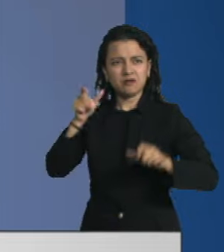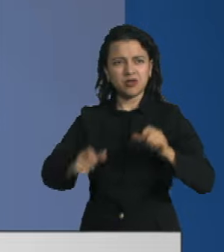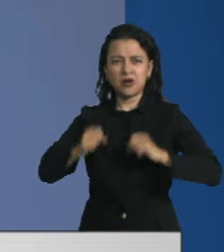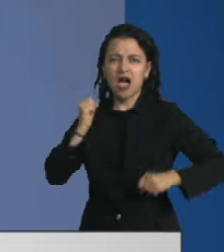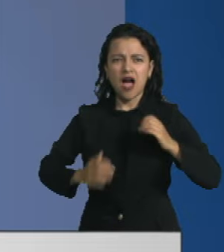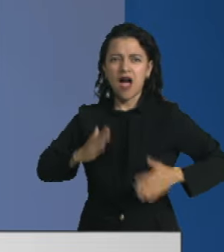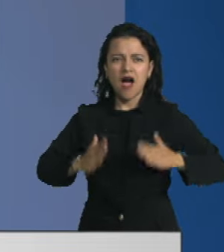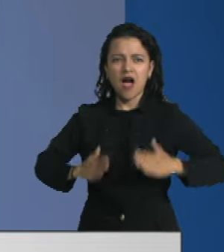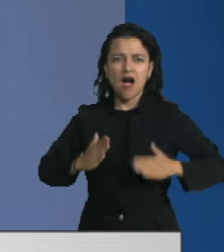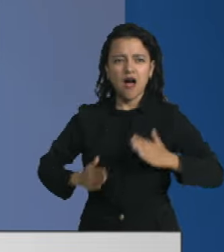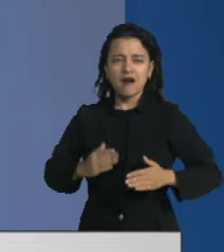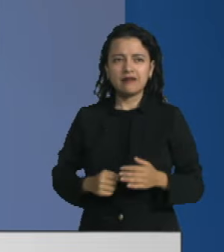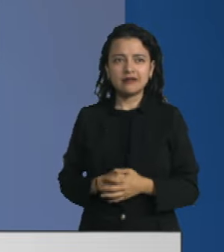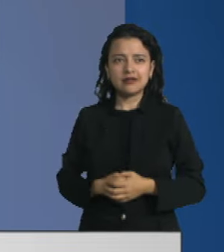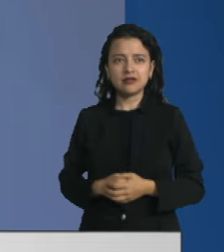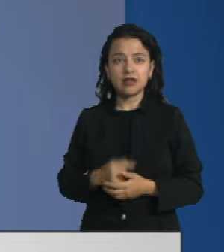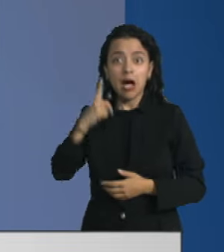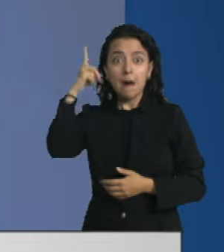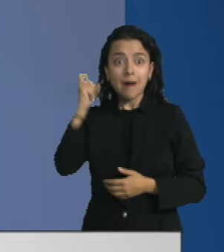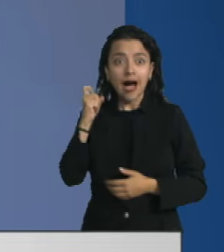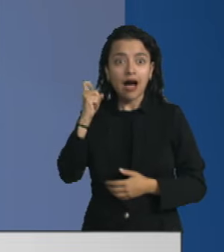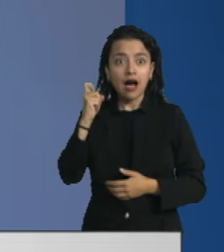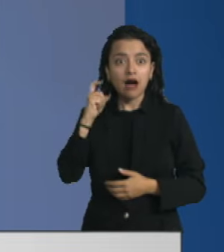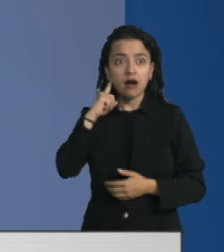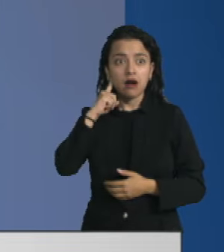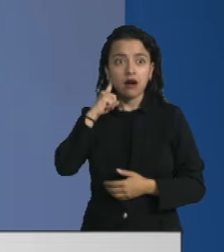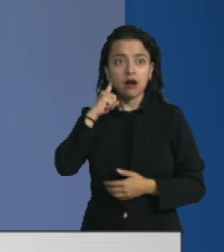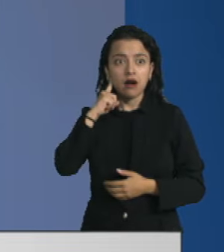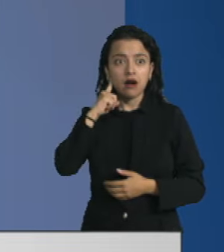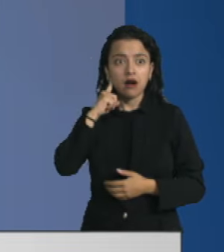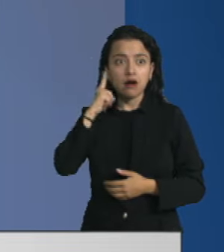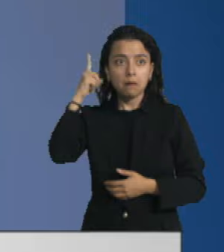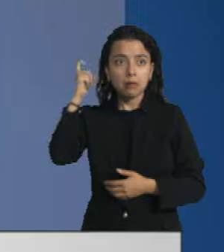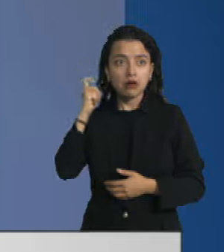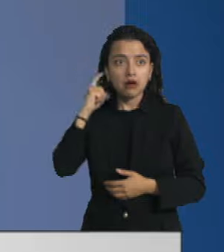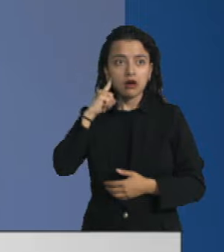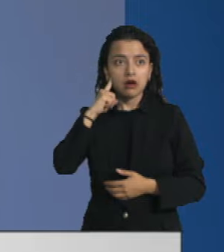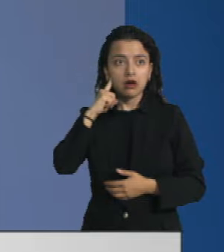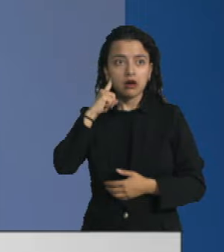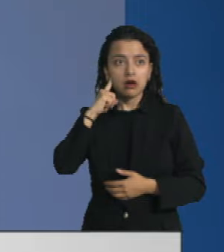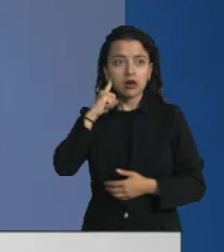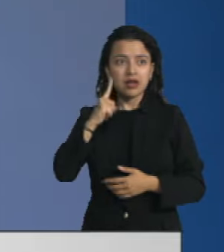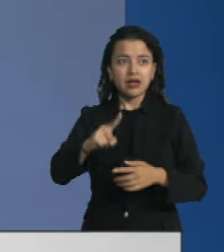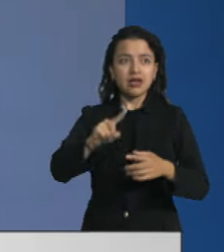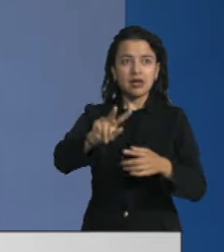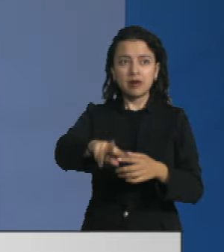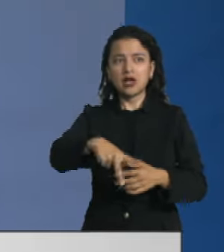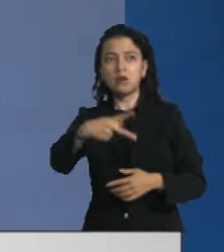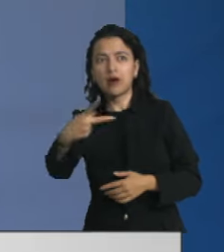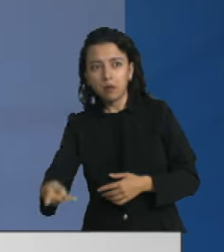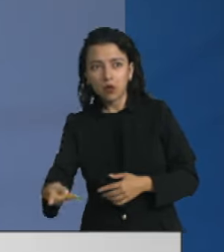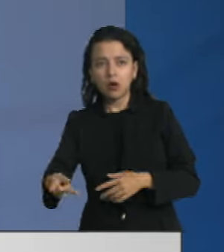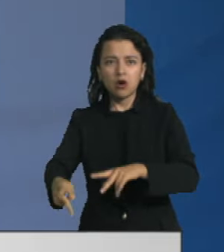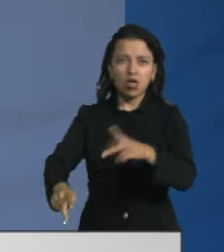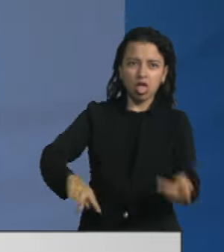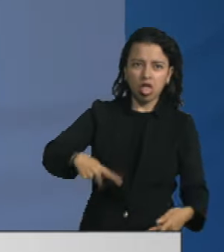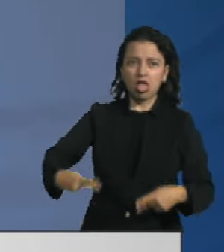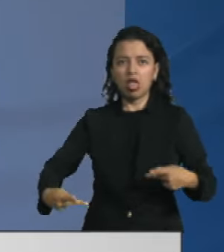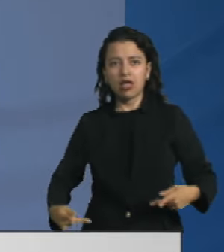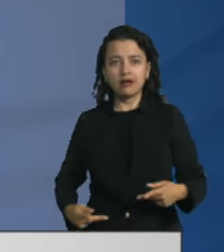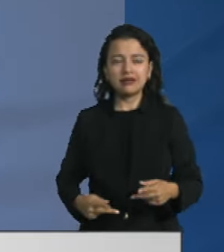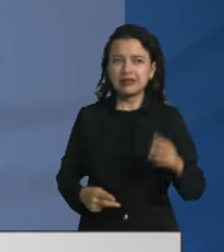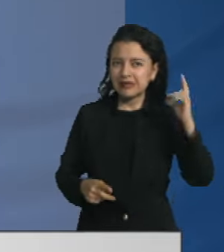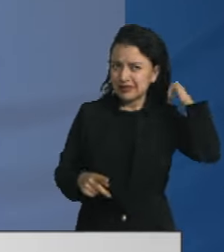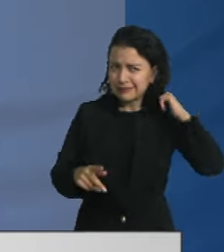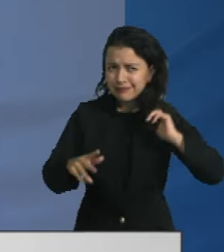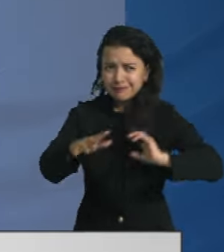emprender la huida también parece ser que los vecinos los alcanzan a tumbar de esta motocicleta y a tratar de